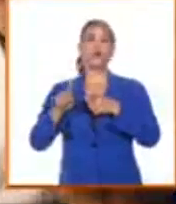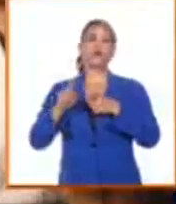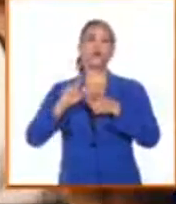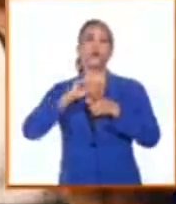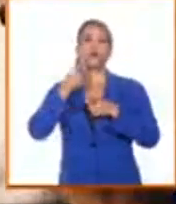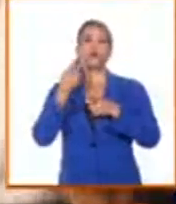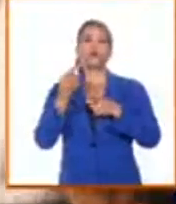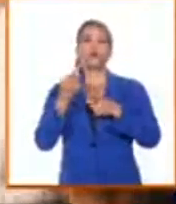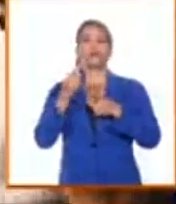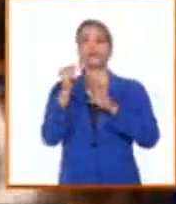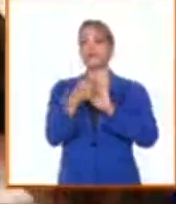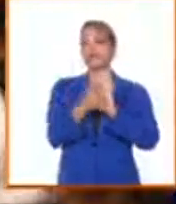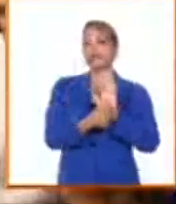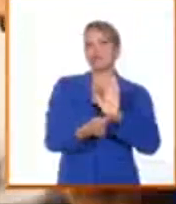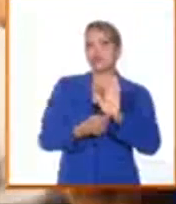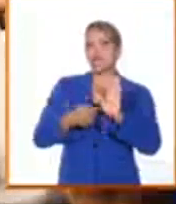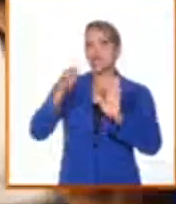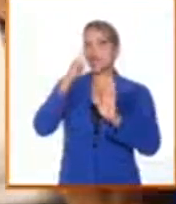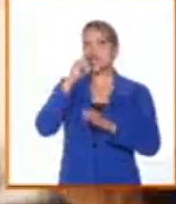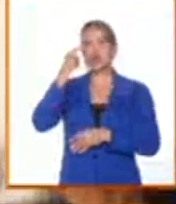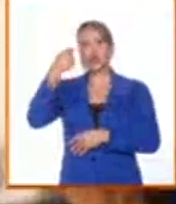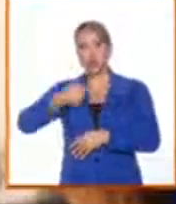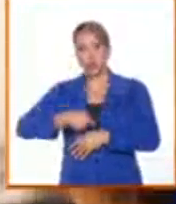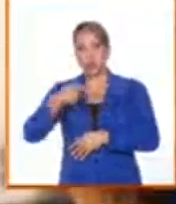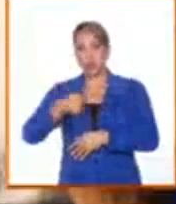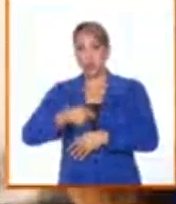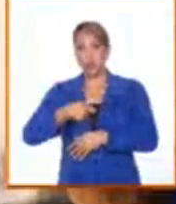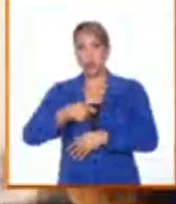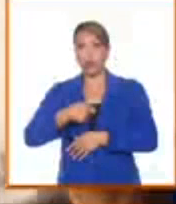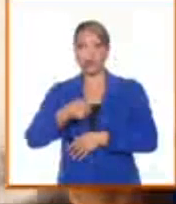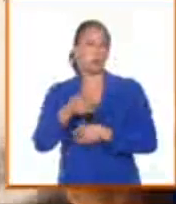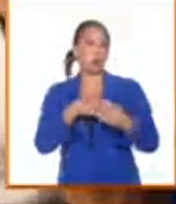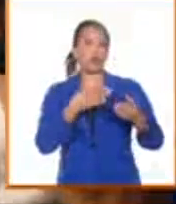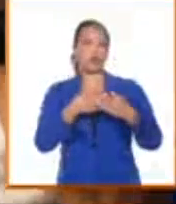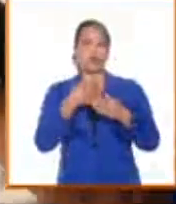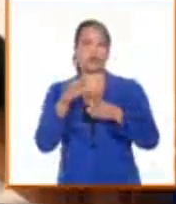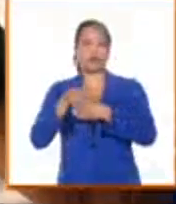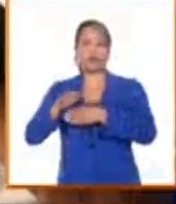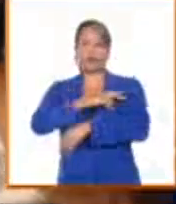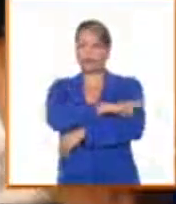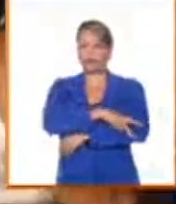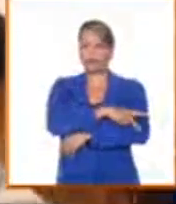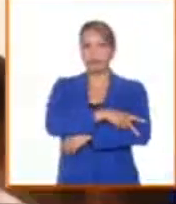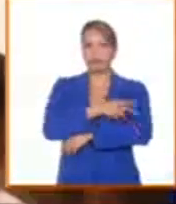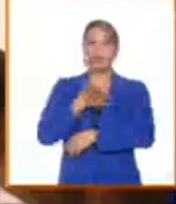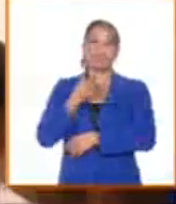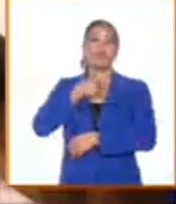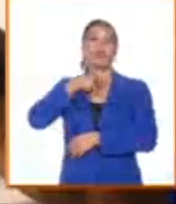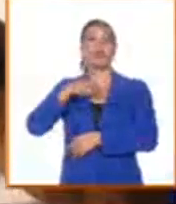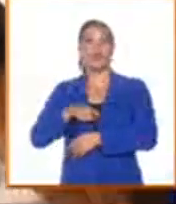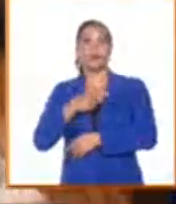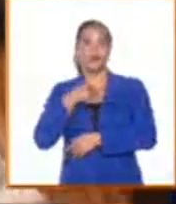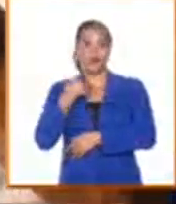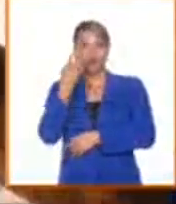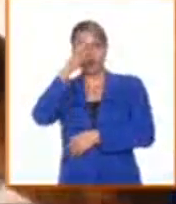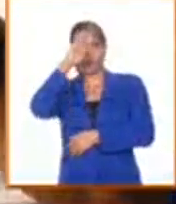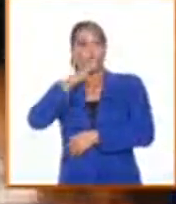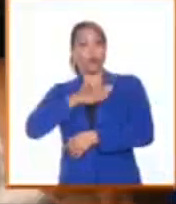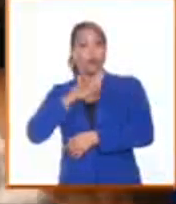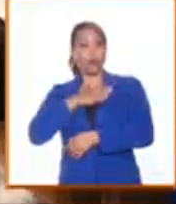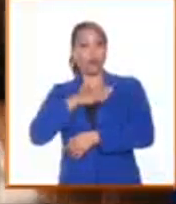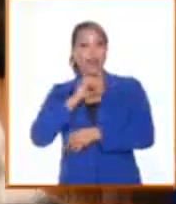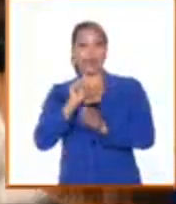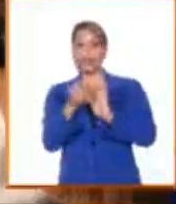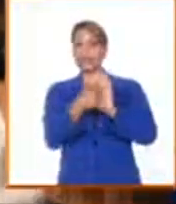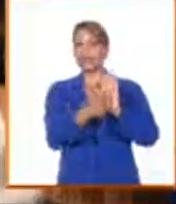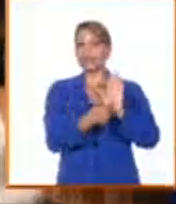otra disposición normativa de esta naturaleza en cualquier lugar del mundo, está el hecho de que la nuestra recoge que